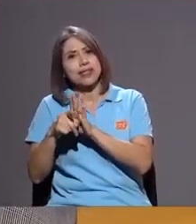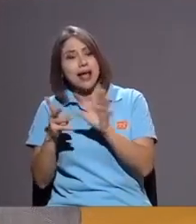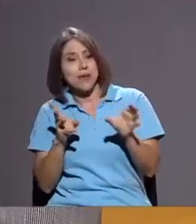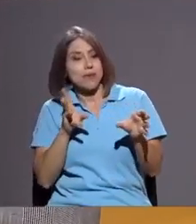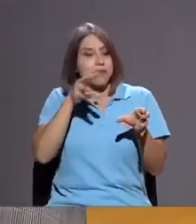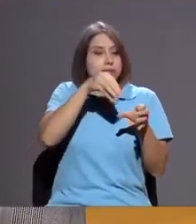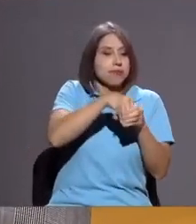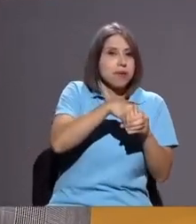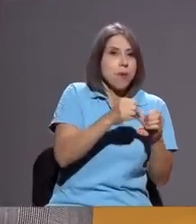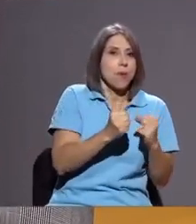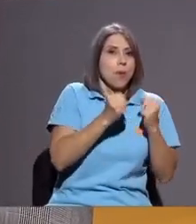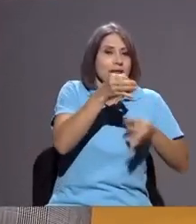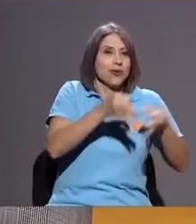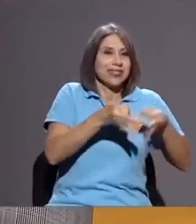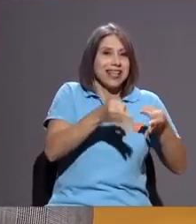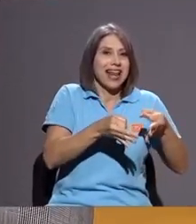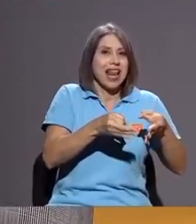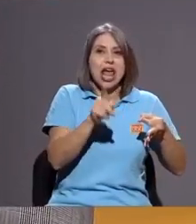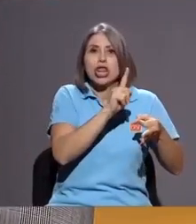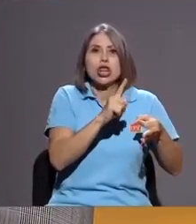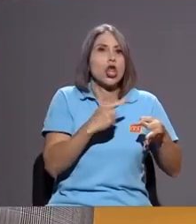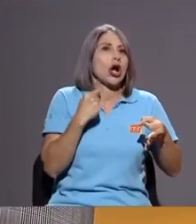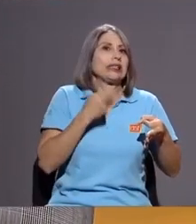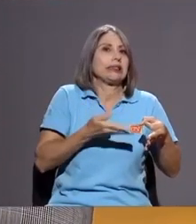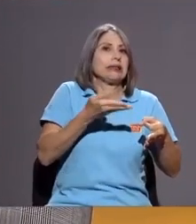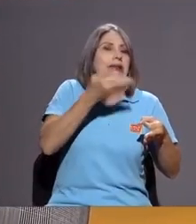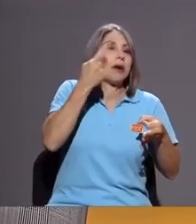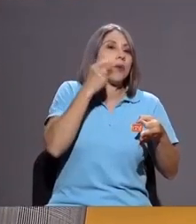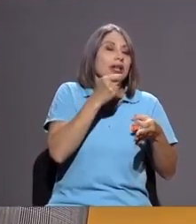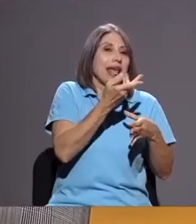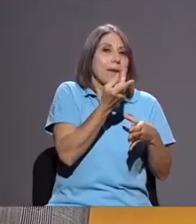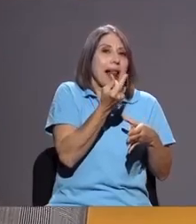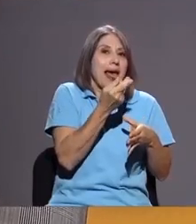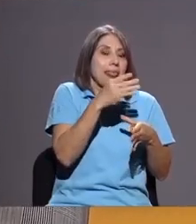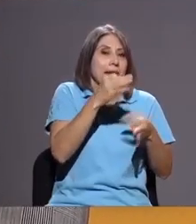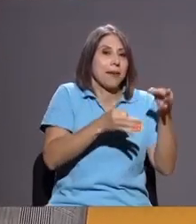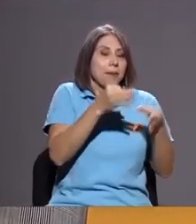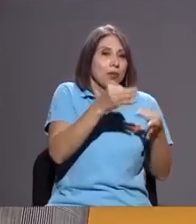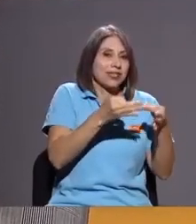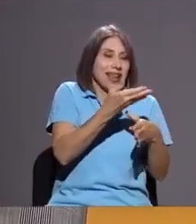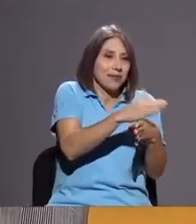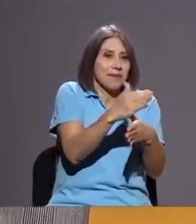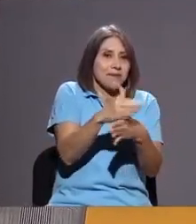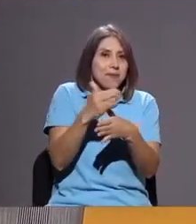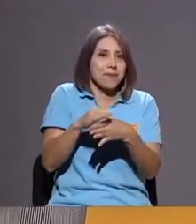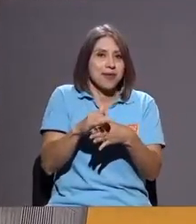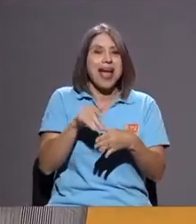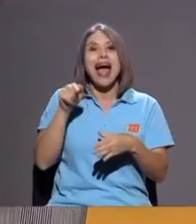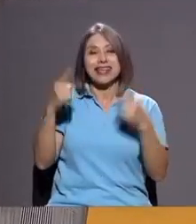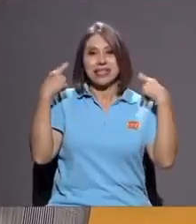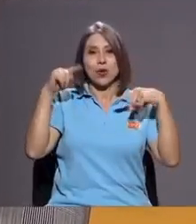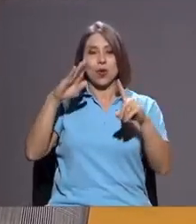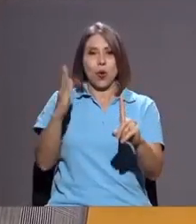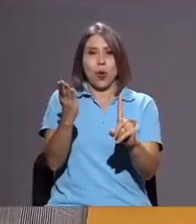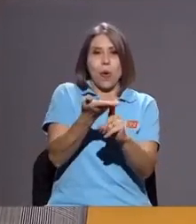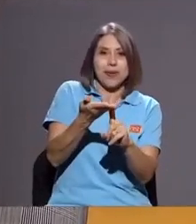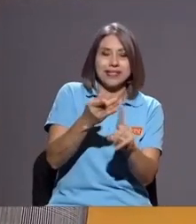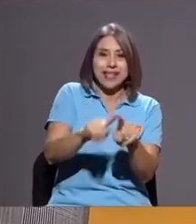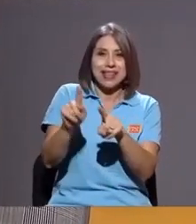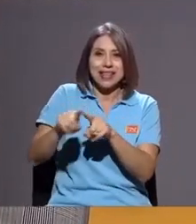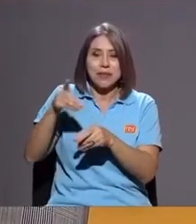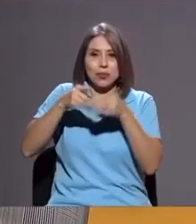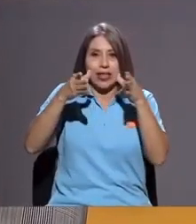porque ahí se redistribuyen las cargas internas del Poder Judicial. Y así fue como logró convencerse a varios diputados que estaban en